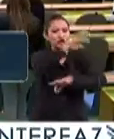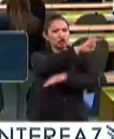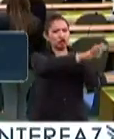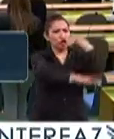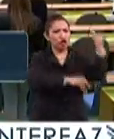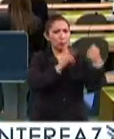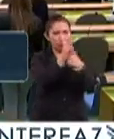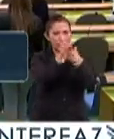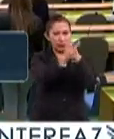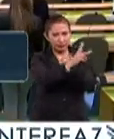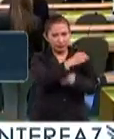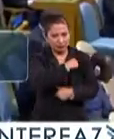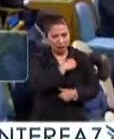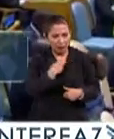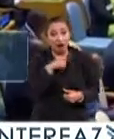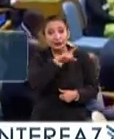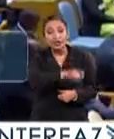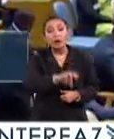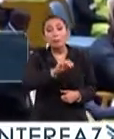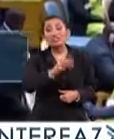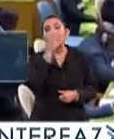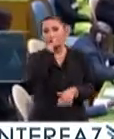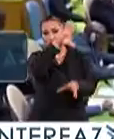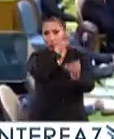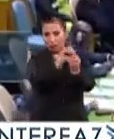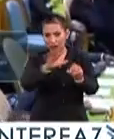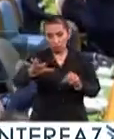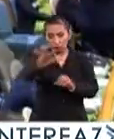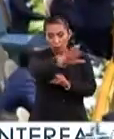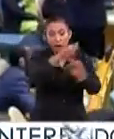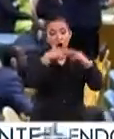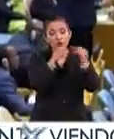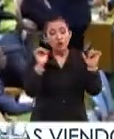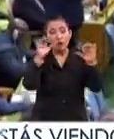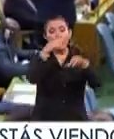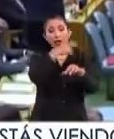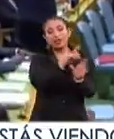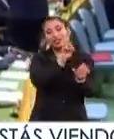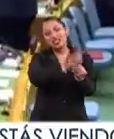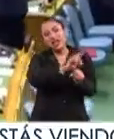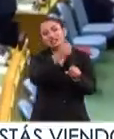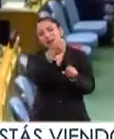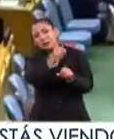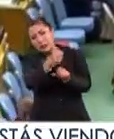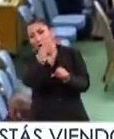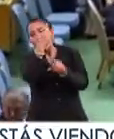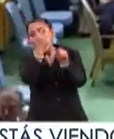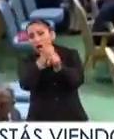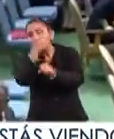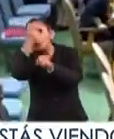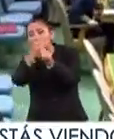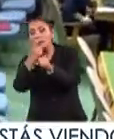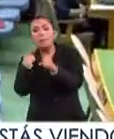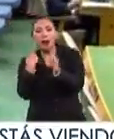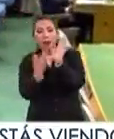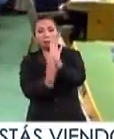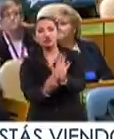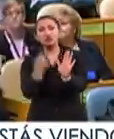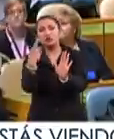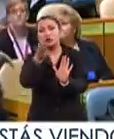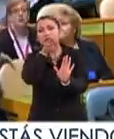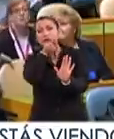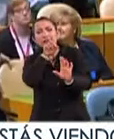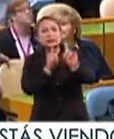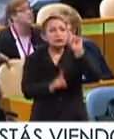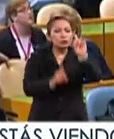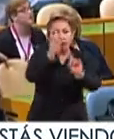todos los países miembros, 193 en total, y se reúnen en los primeros días de septiembre de cada año para exponer sus